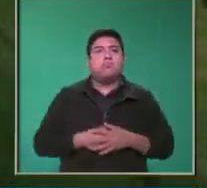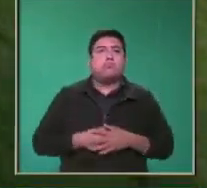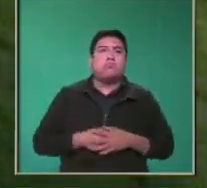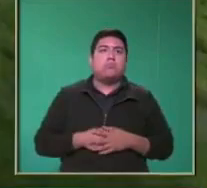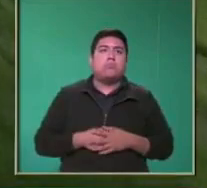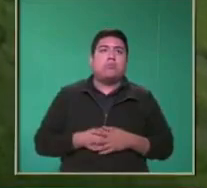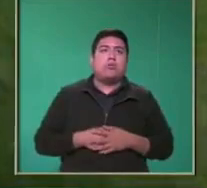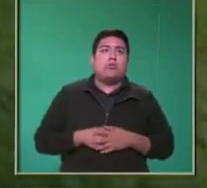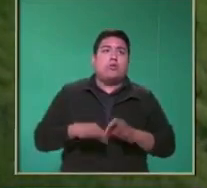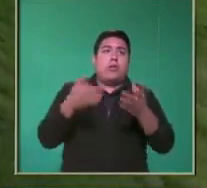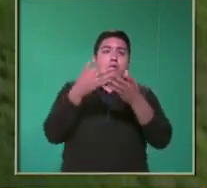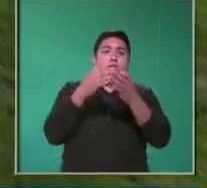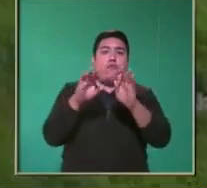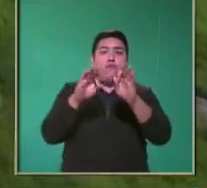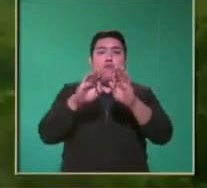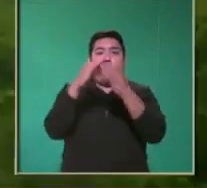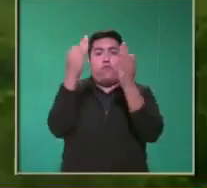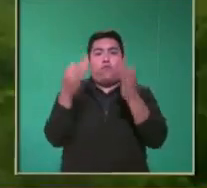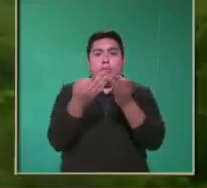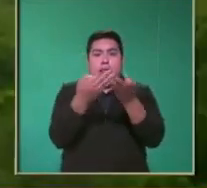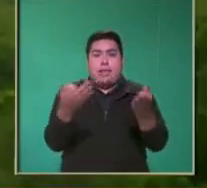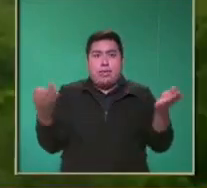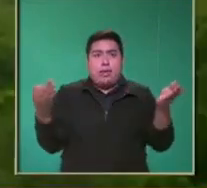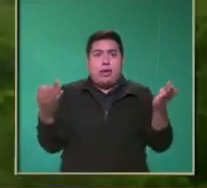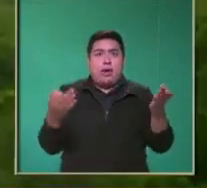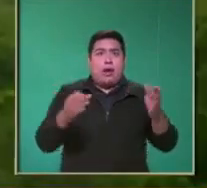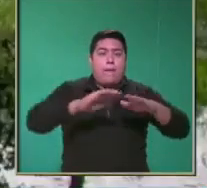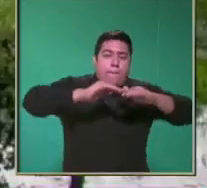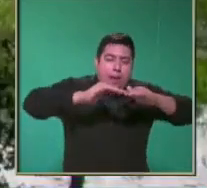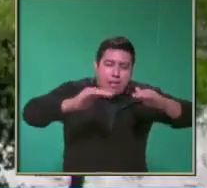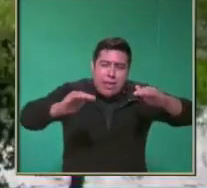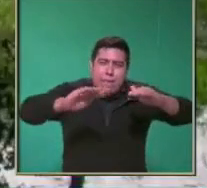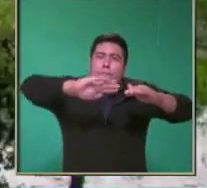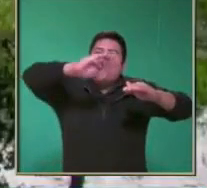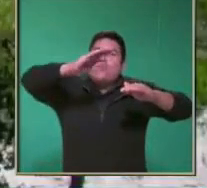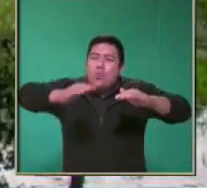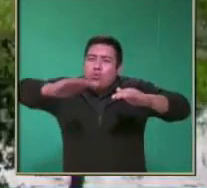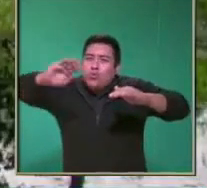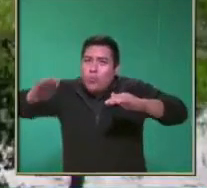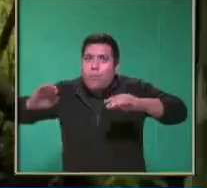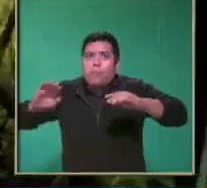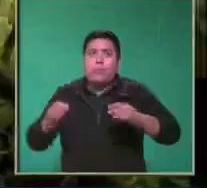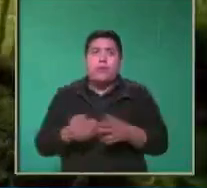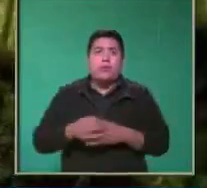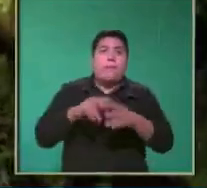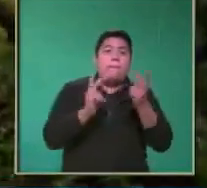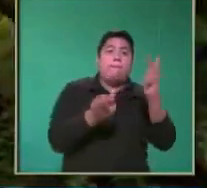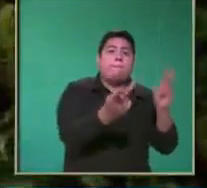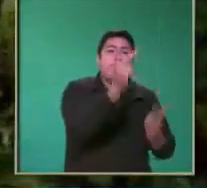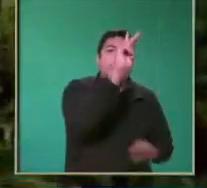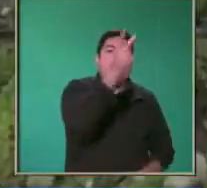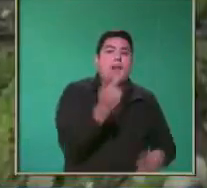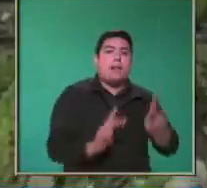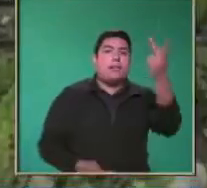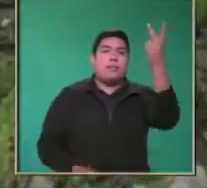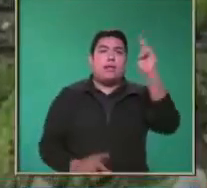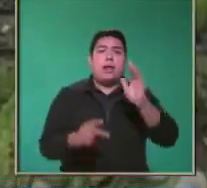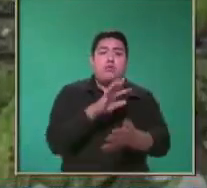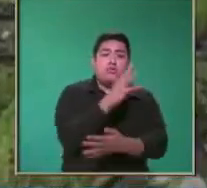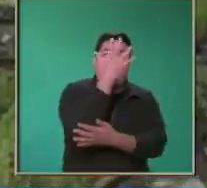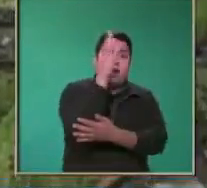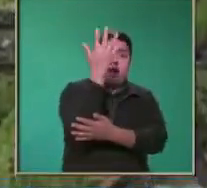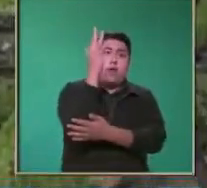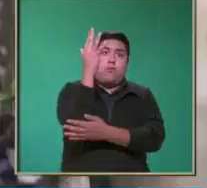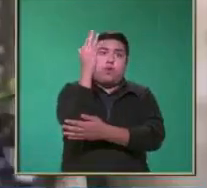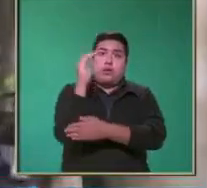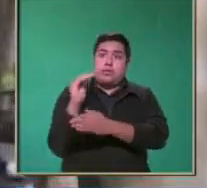Su relieve es principalmente de planicies y pequeñas elevaciones. Entre su vegetación dominan los árboles altos,